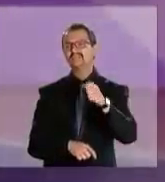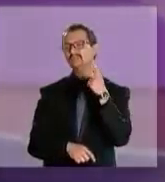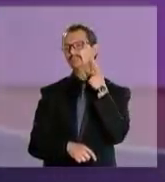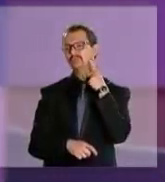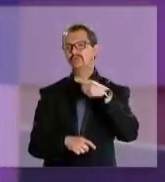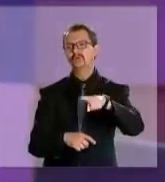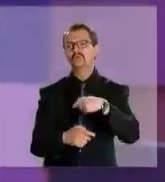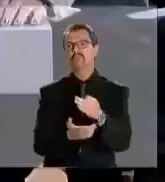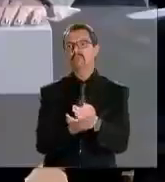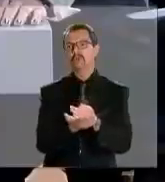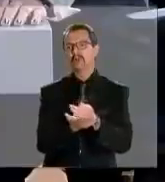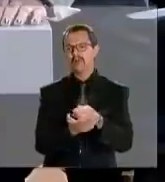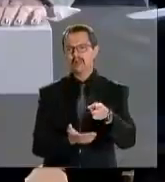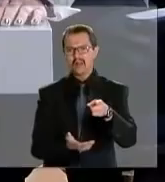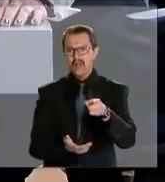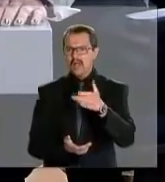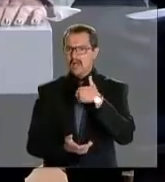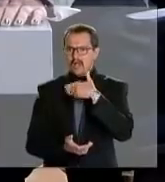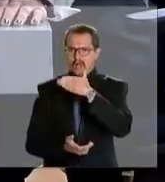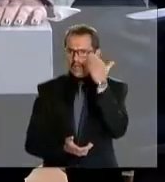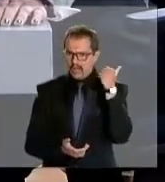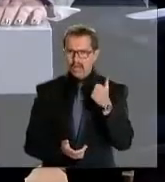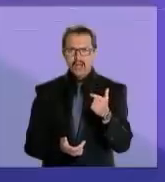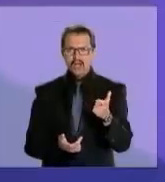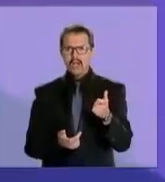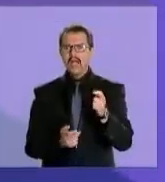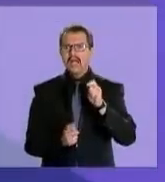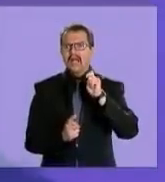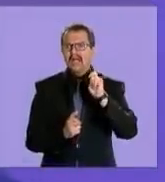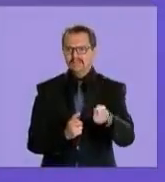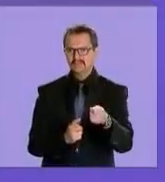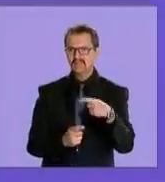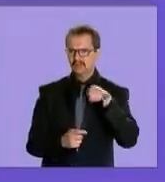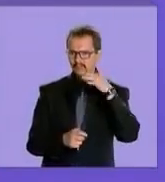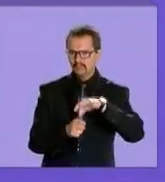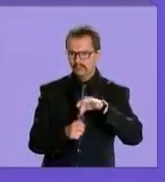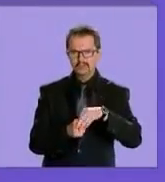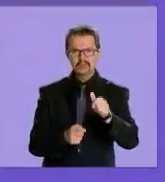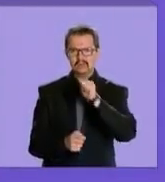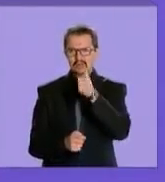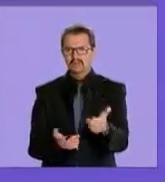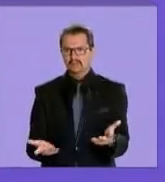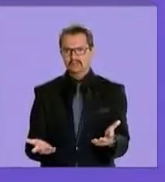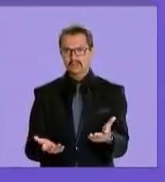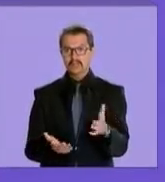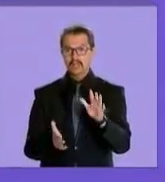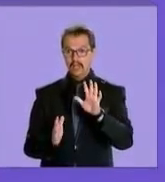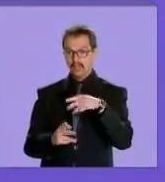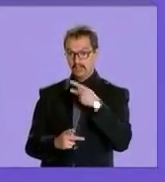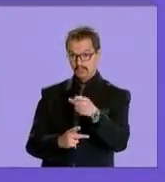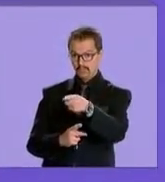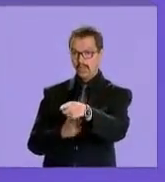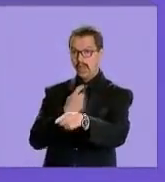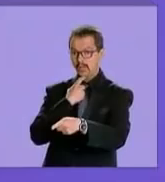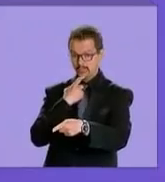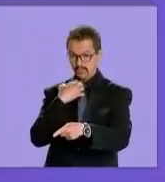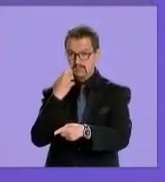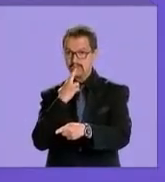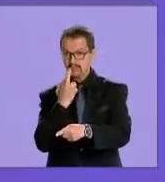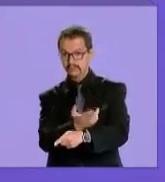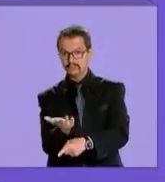obrador quiere responder pues este el debate es para atacarme